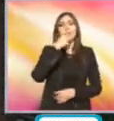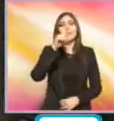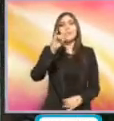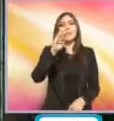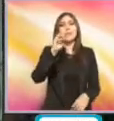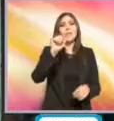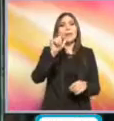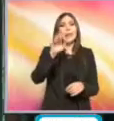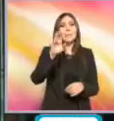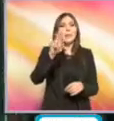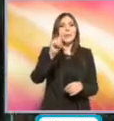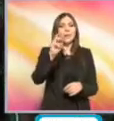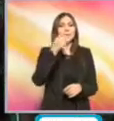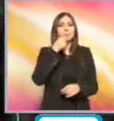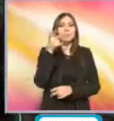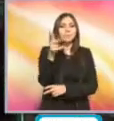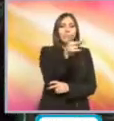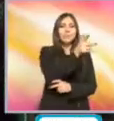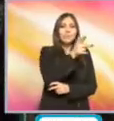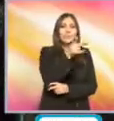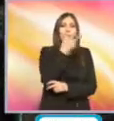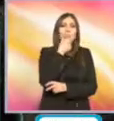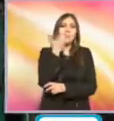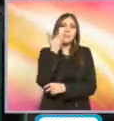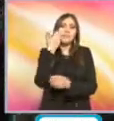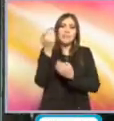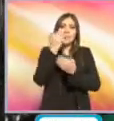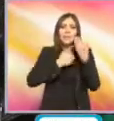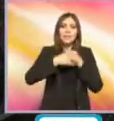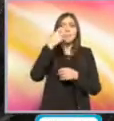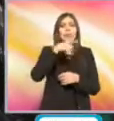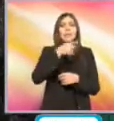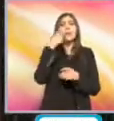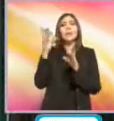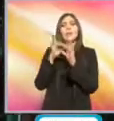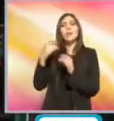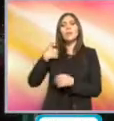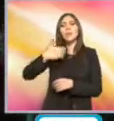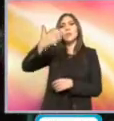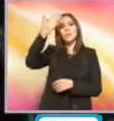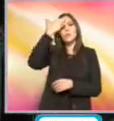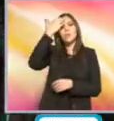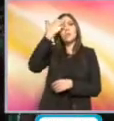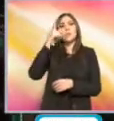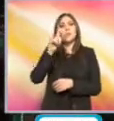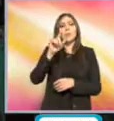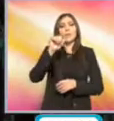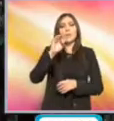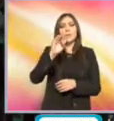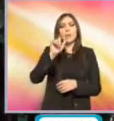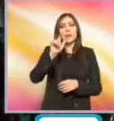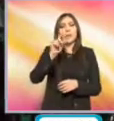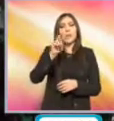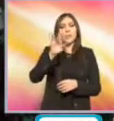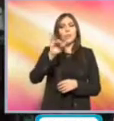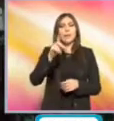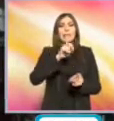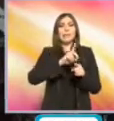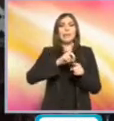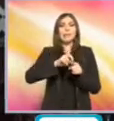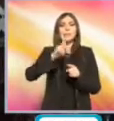yo conozco una afiladuría en la calle de Argentina desde 1903, ¿no me quiere creer? Sí, desde 1903